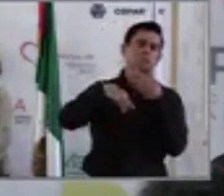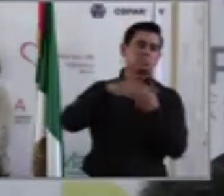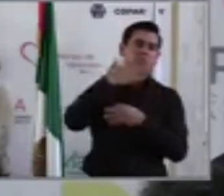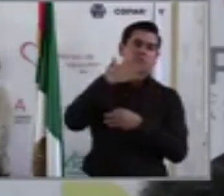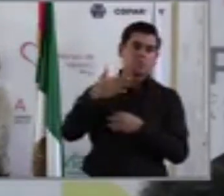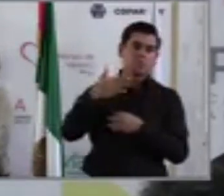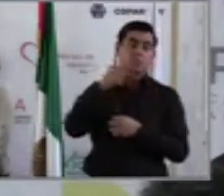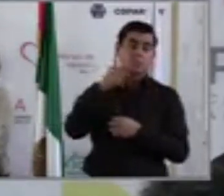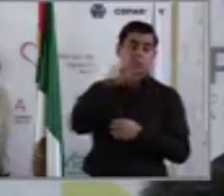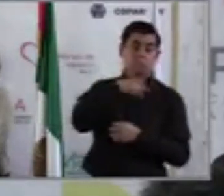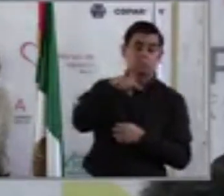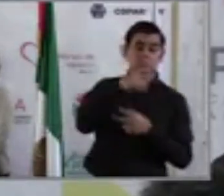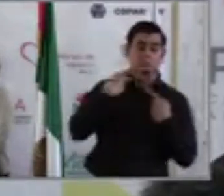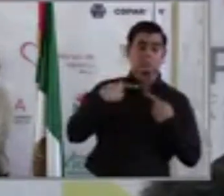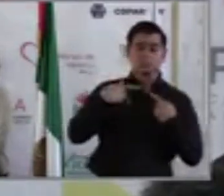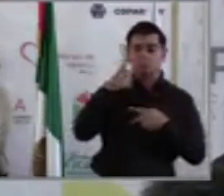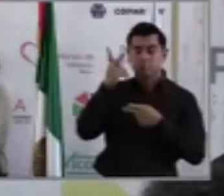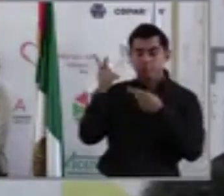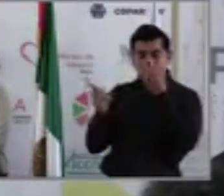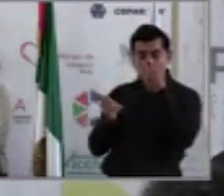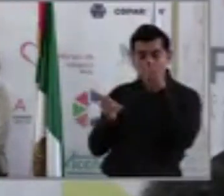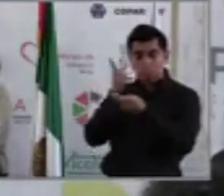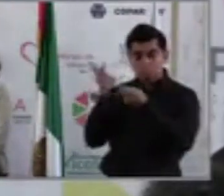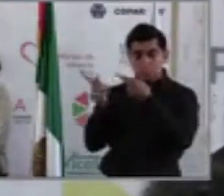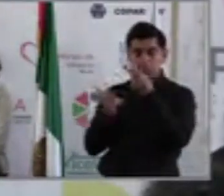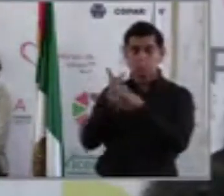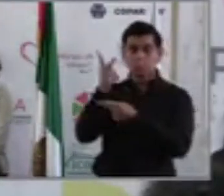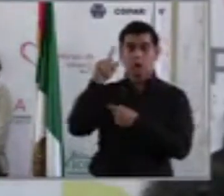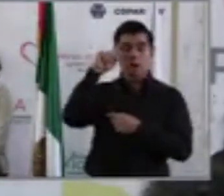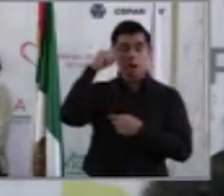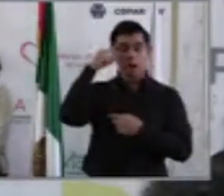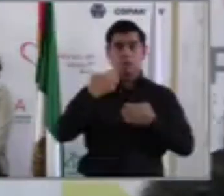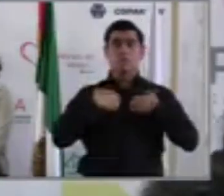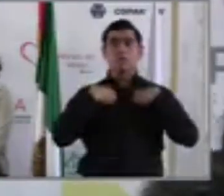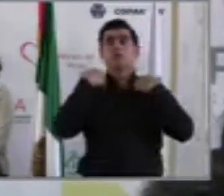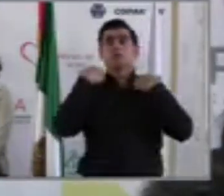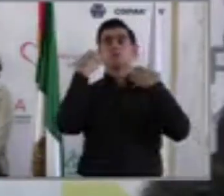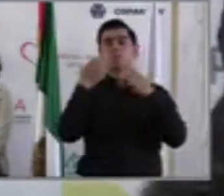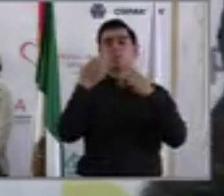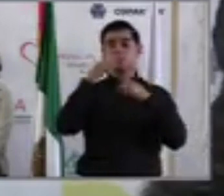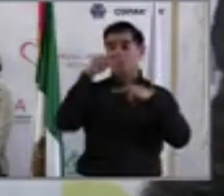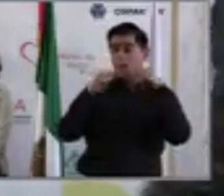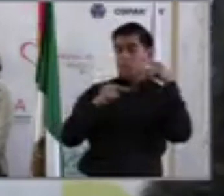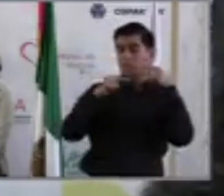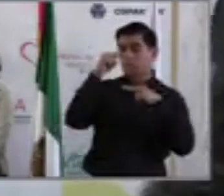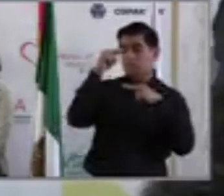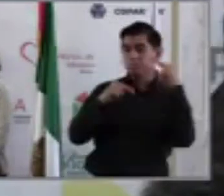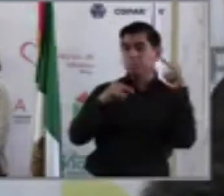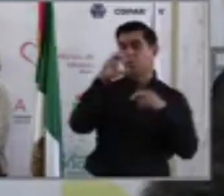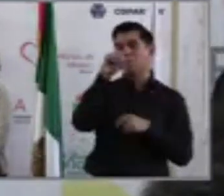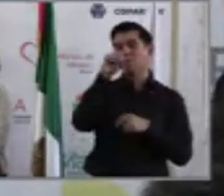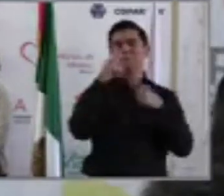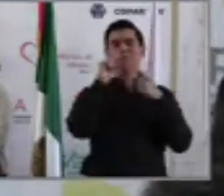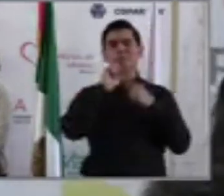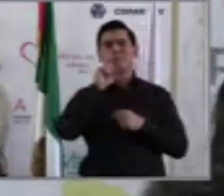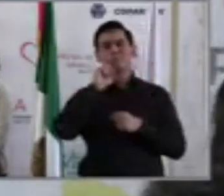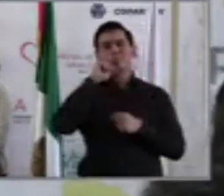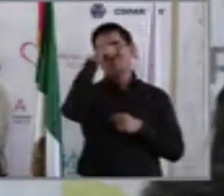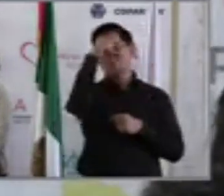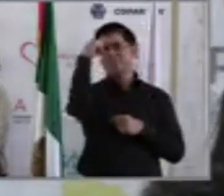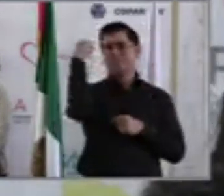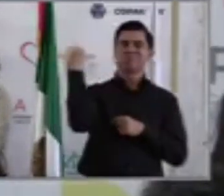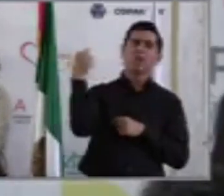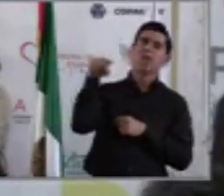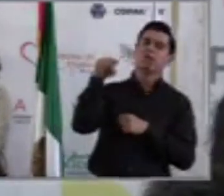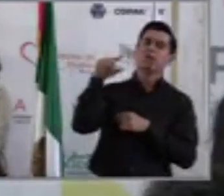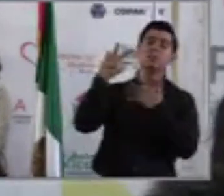cuestionan el nivel de enojo o de hartazgo de muchas mujeres en las manifestaciones, yo les